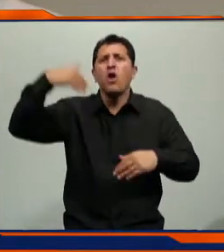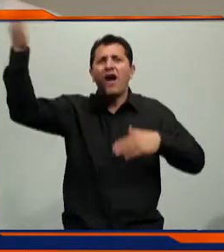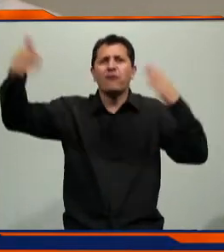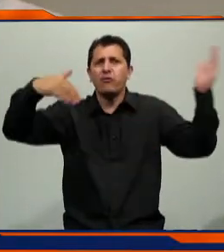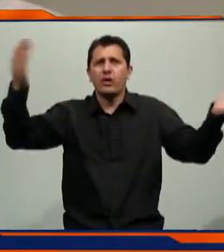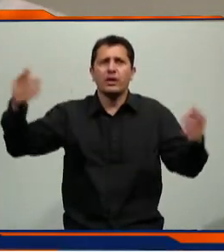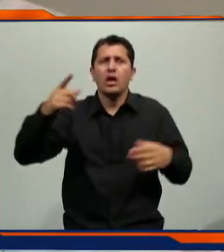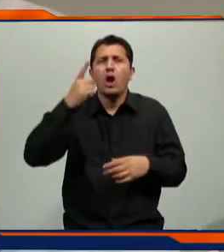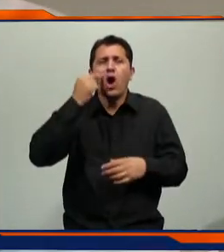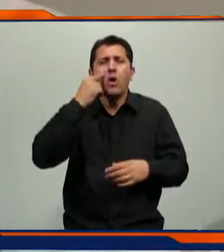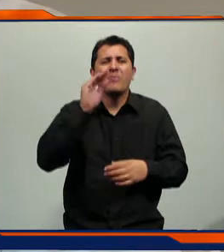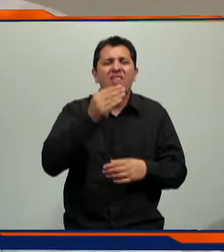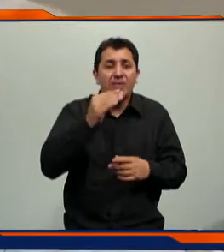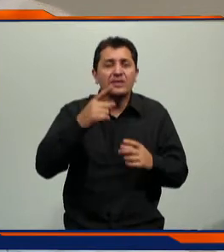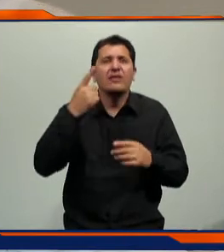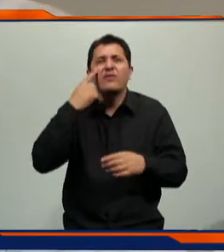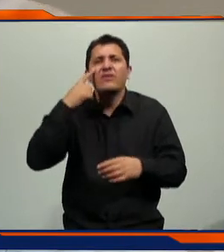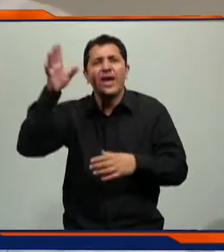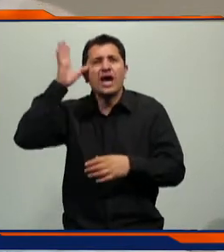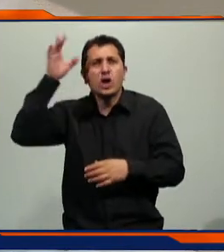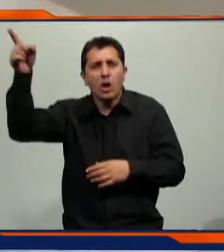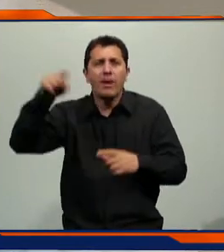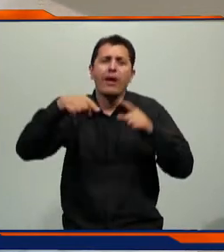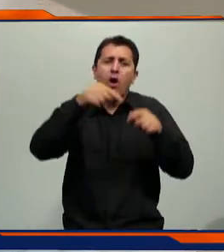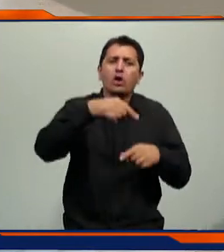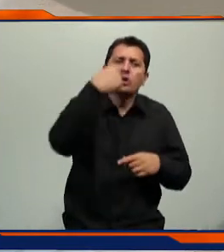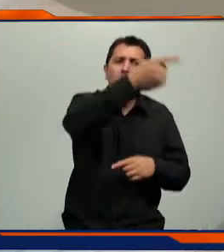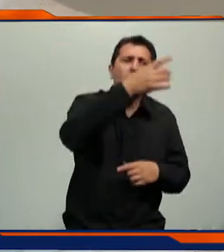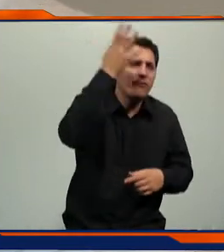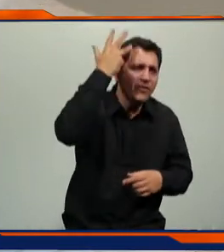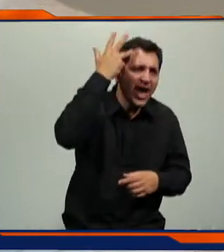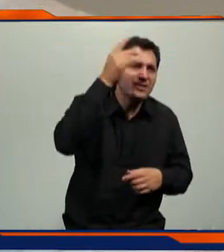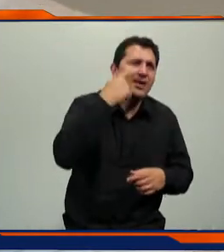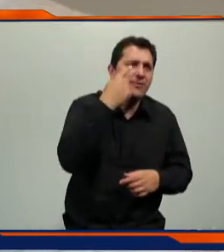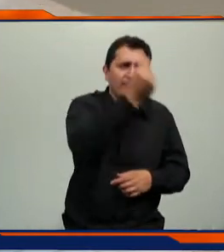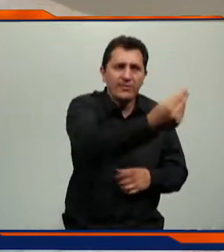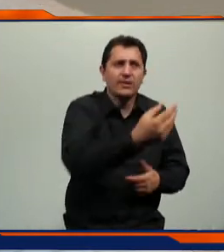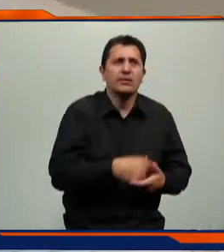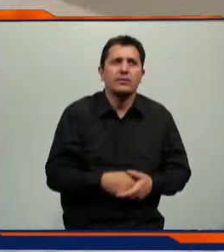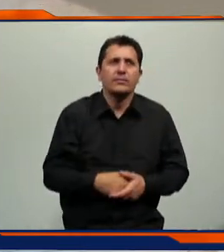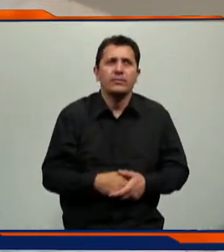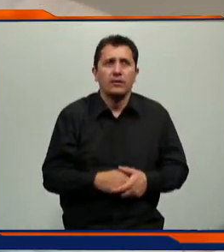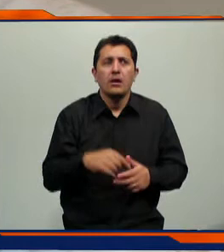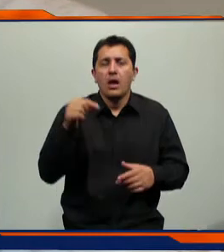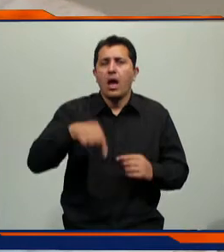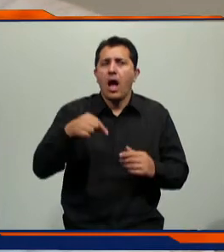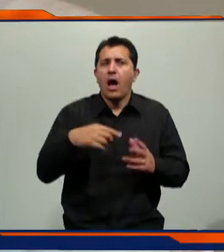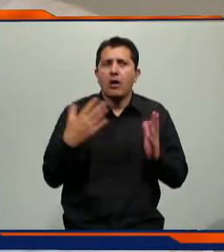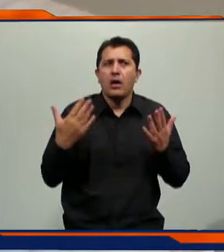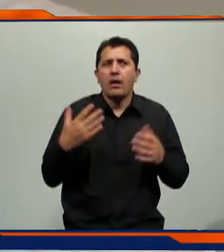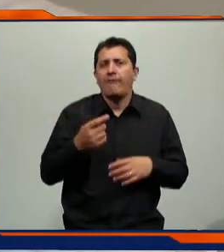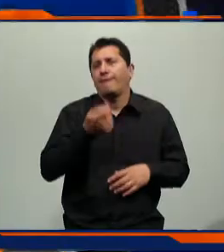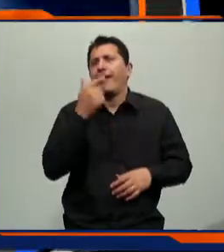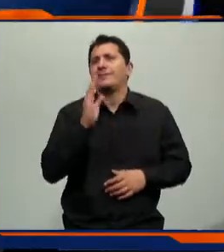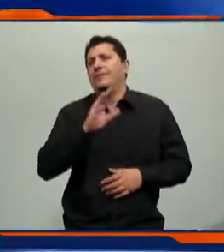sé, un brasileño vive en Roma, otro en Francia. Entonces, realmente se abrió la posibilidad, pero no para nada